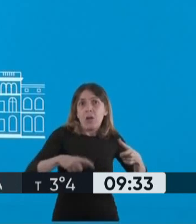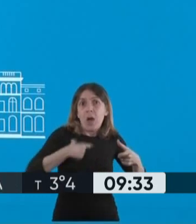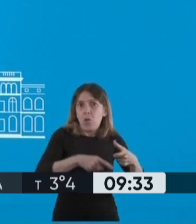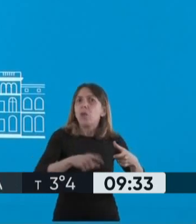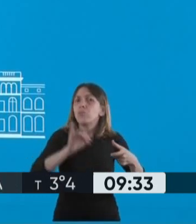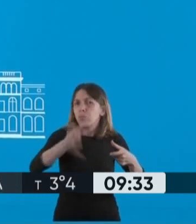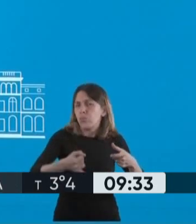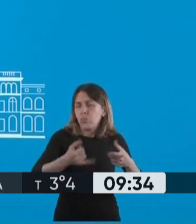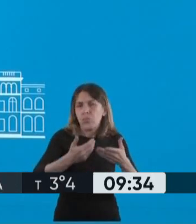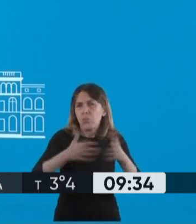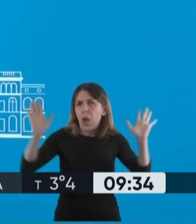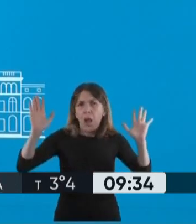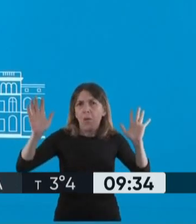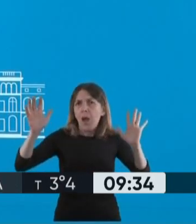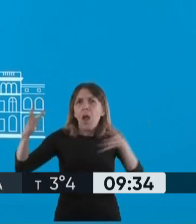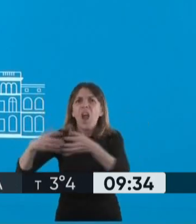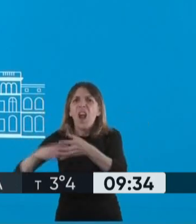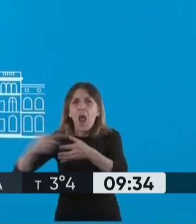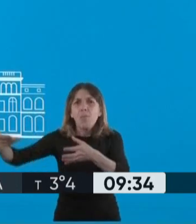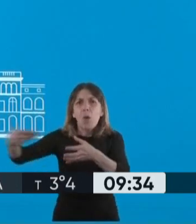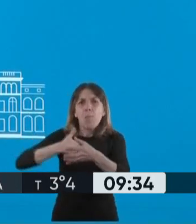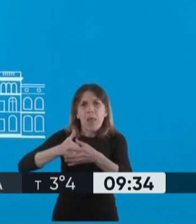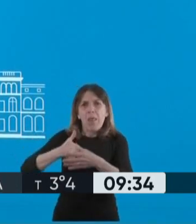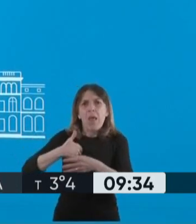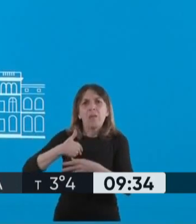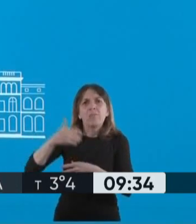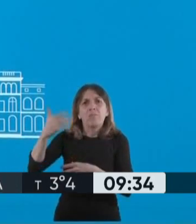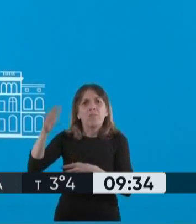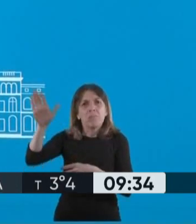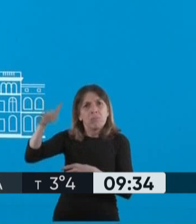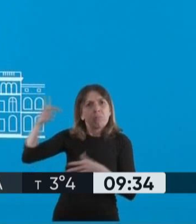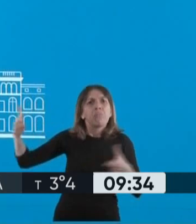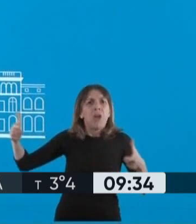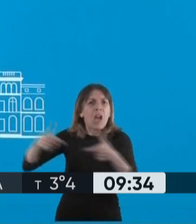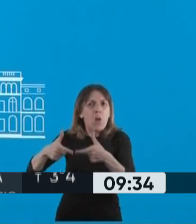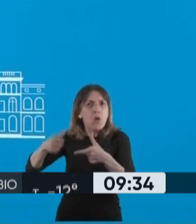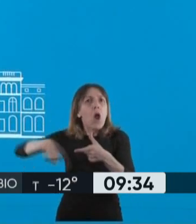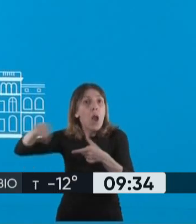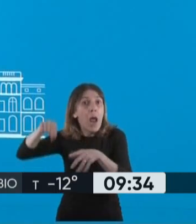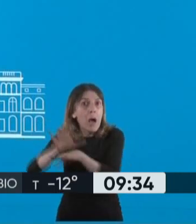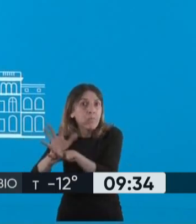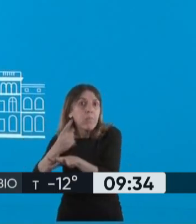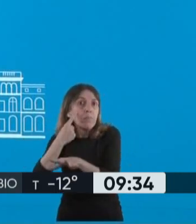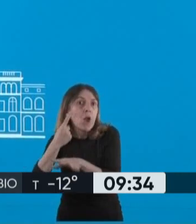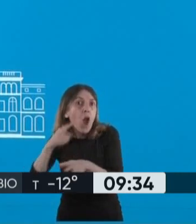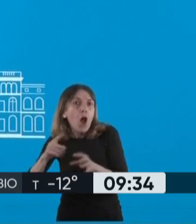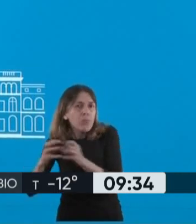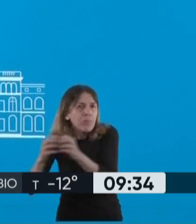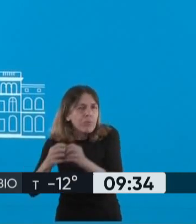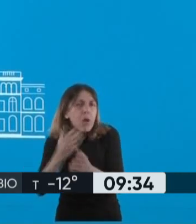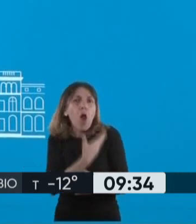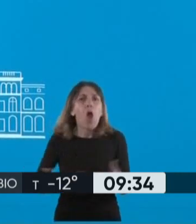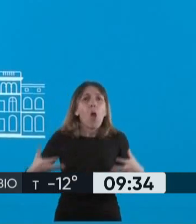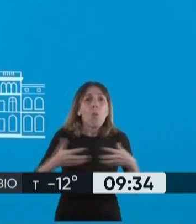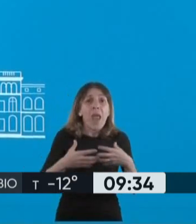dando cada gremio y cada gremio está obteniendo de allí lo que pueden obtener. El Gobierno lo que hace